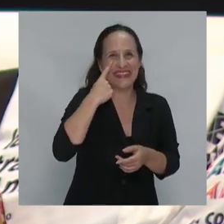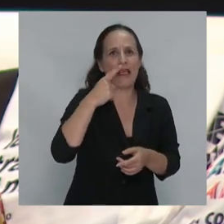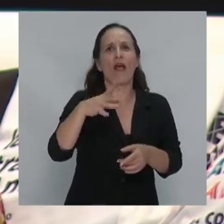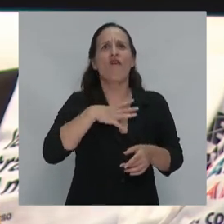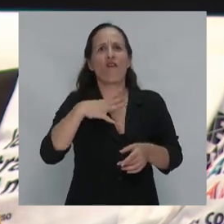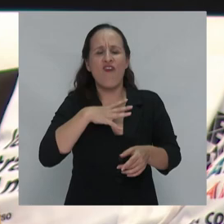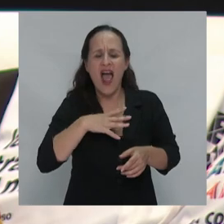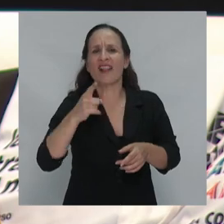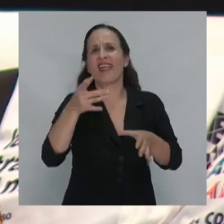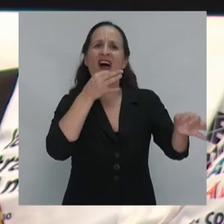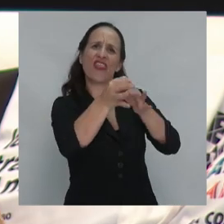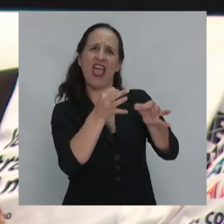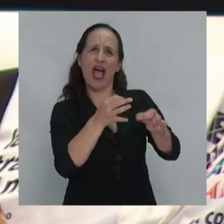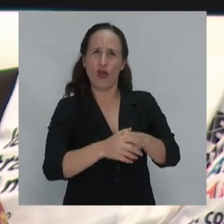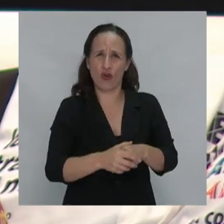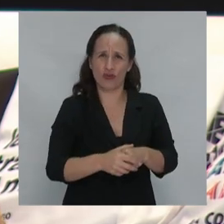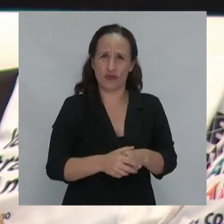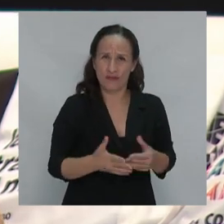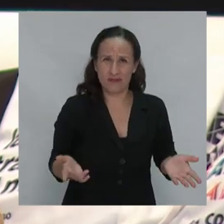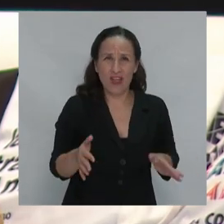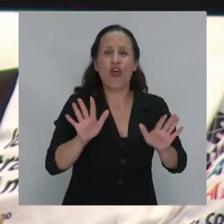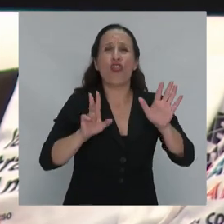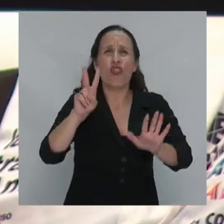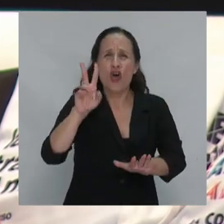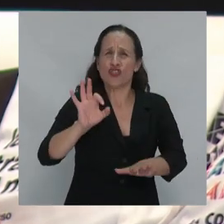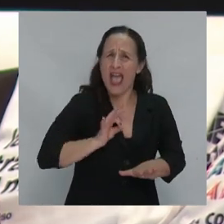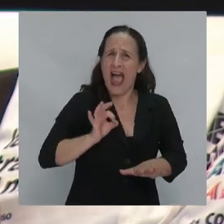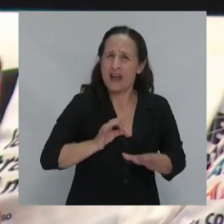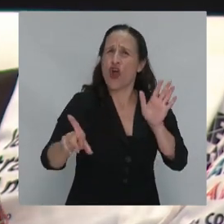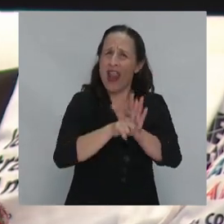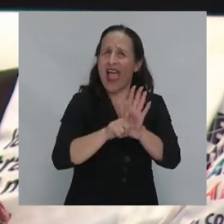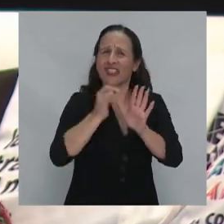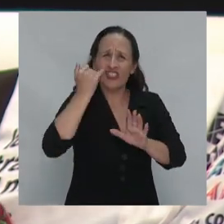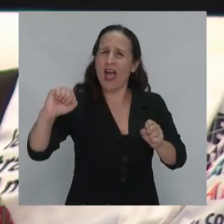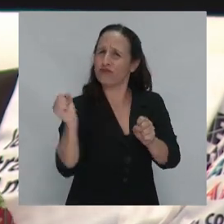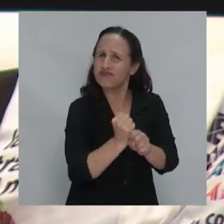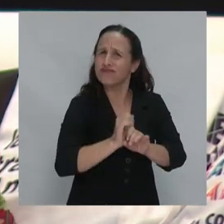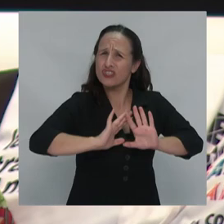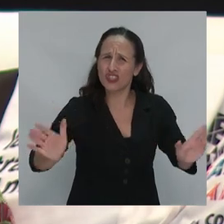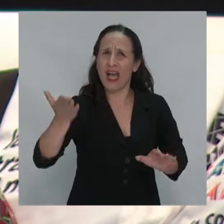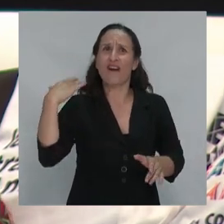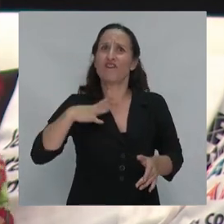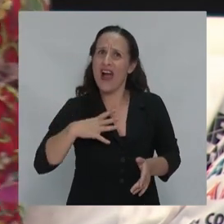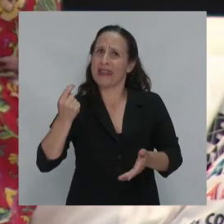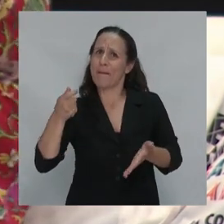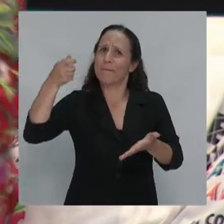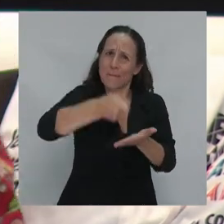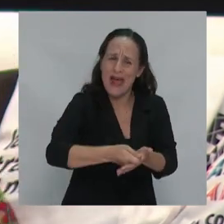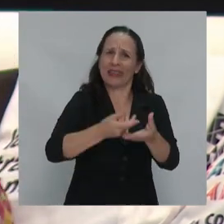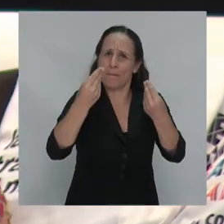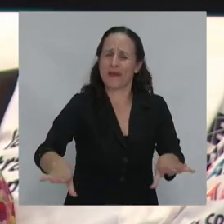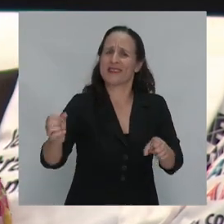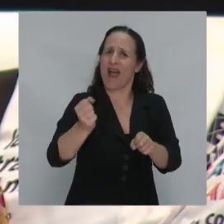diálogo. ¿Qué diálogo? 12 años tiene esta ley. 12 años, falta su voluntad y la guita y que la implementen de una